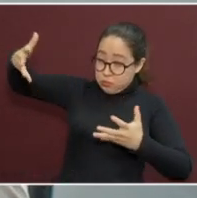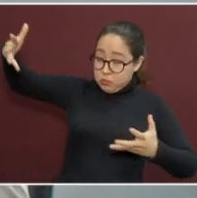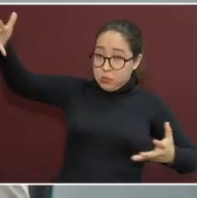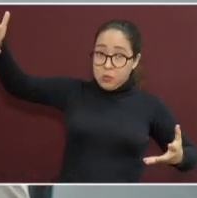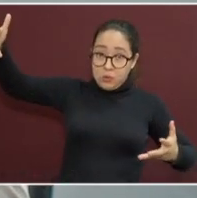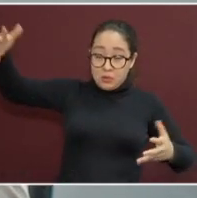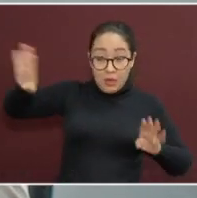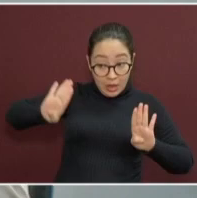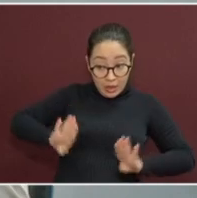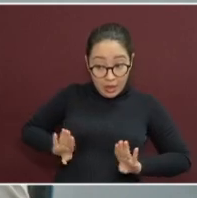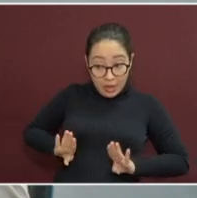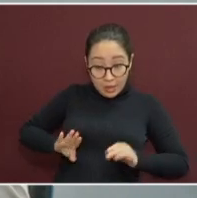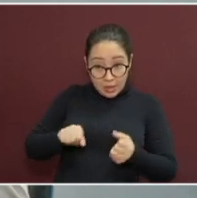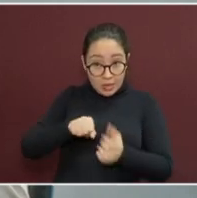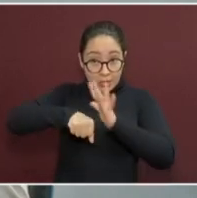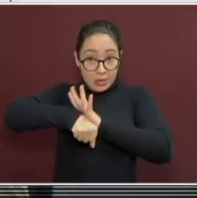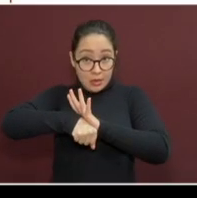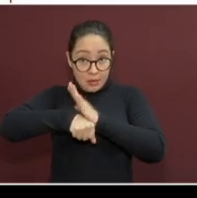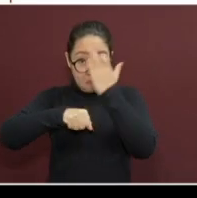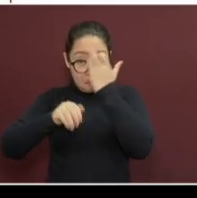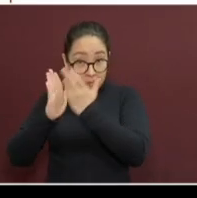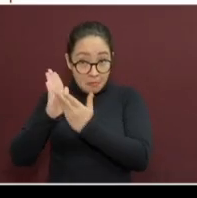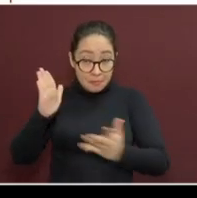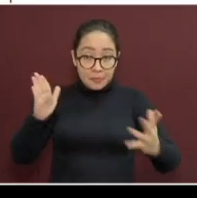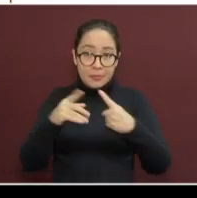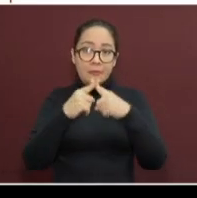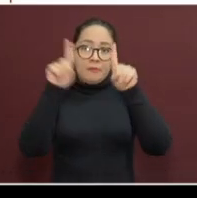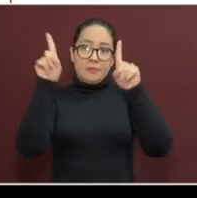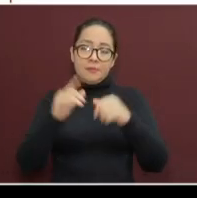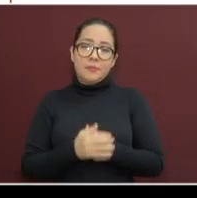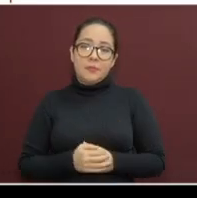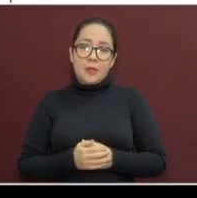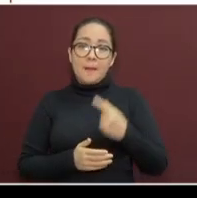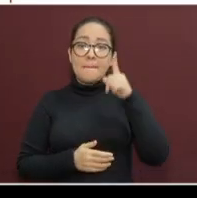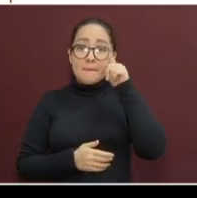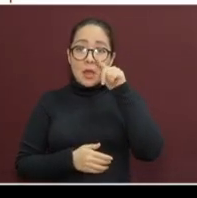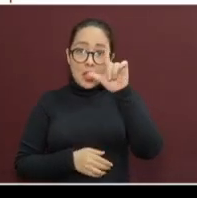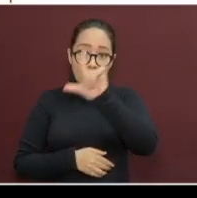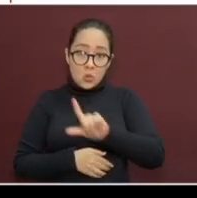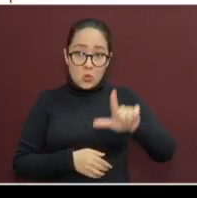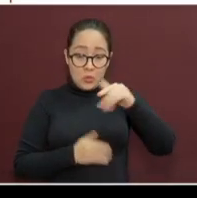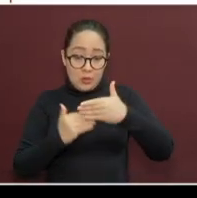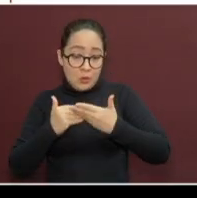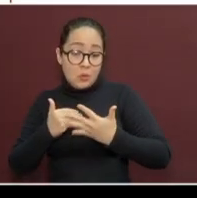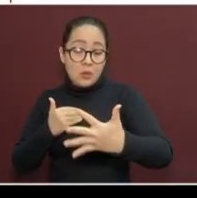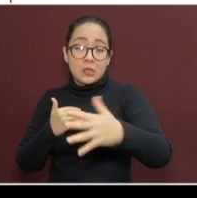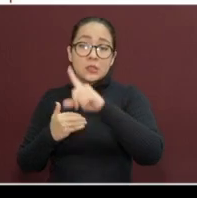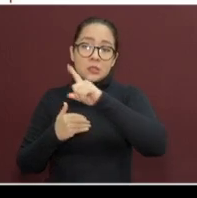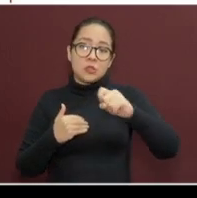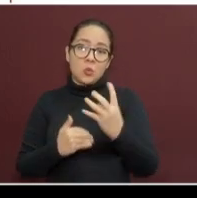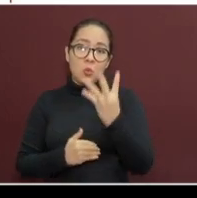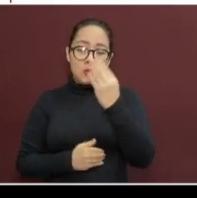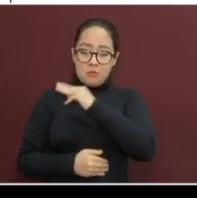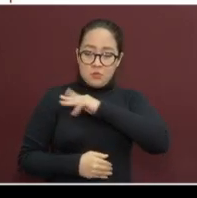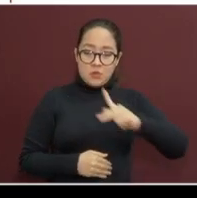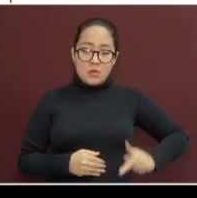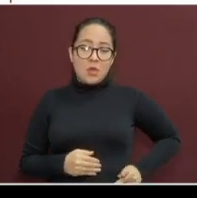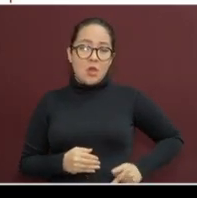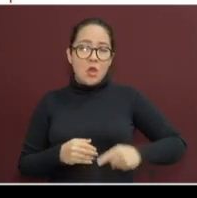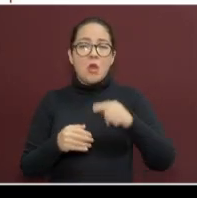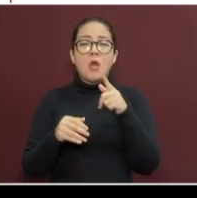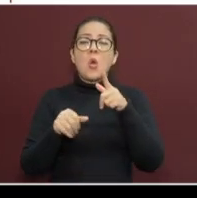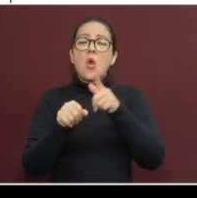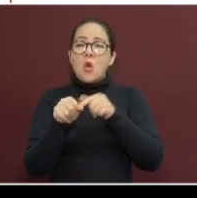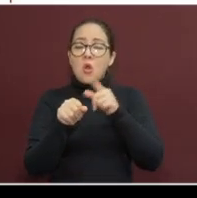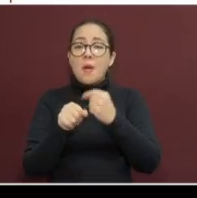comportamiento de la pandemia varía a partir de mañana tendremos 104 municipios de la entidad en riesgo máximo